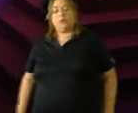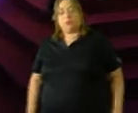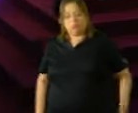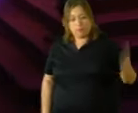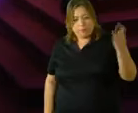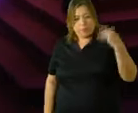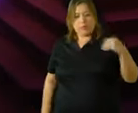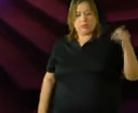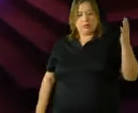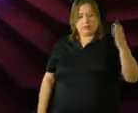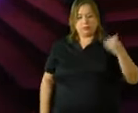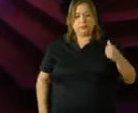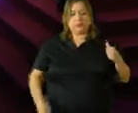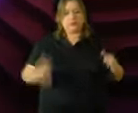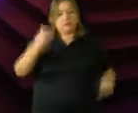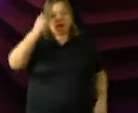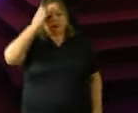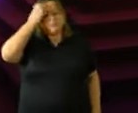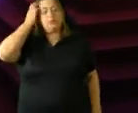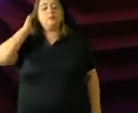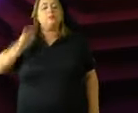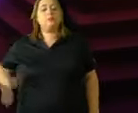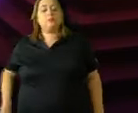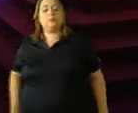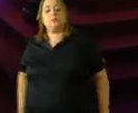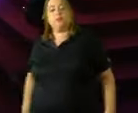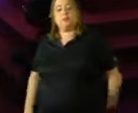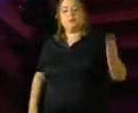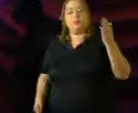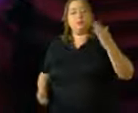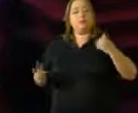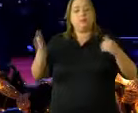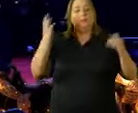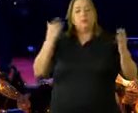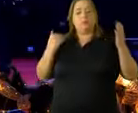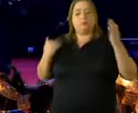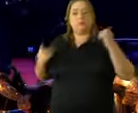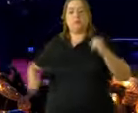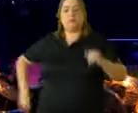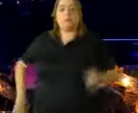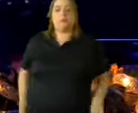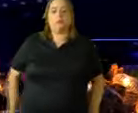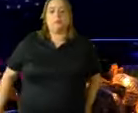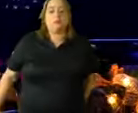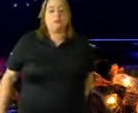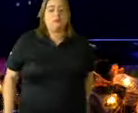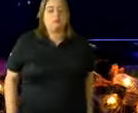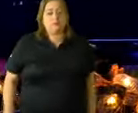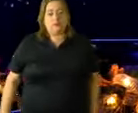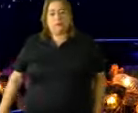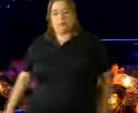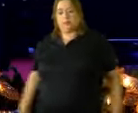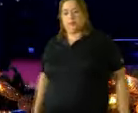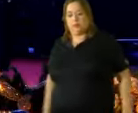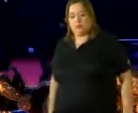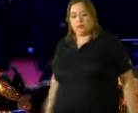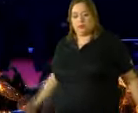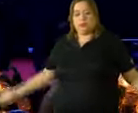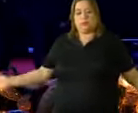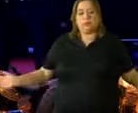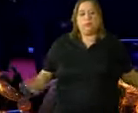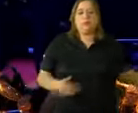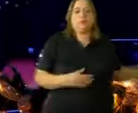Tu mensaje es con poder. Y con vientos desde el cielo me